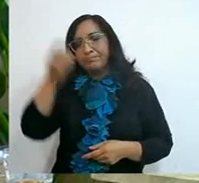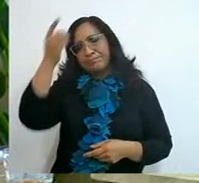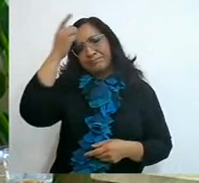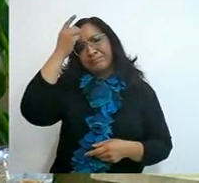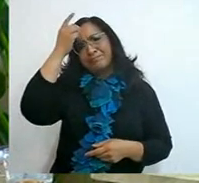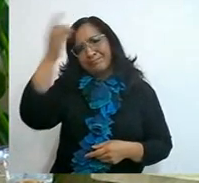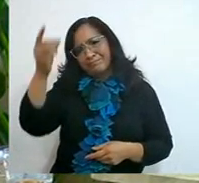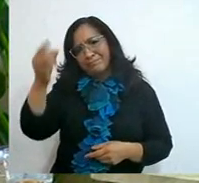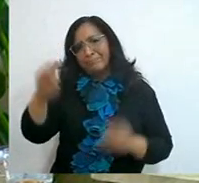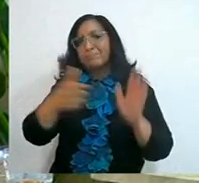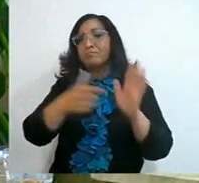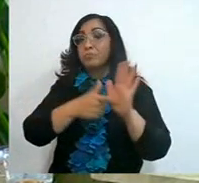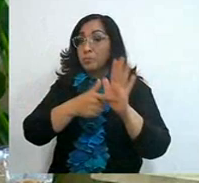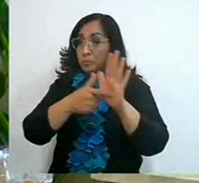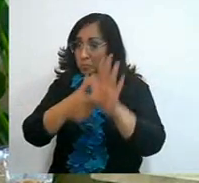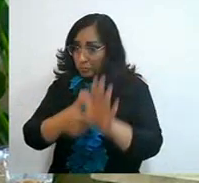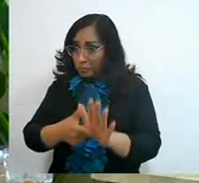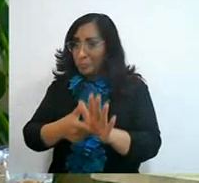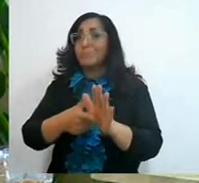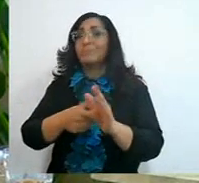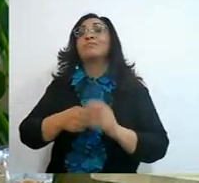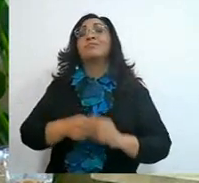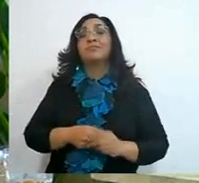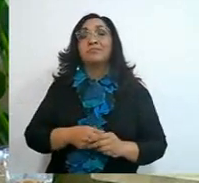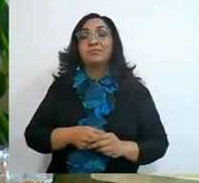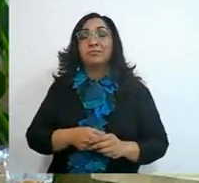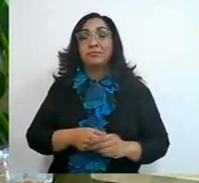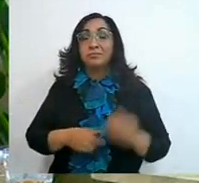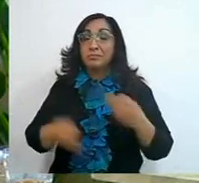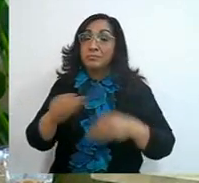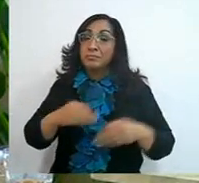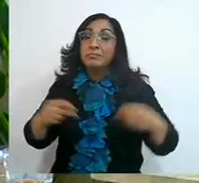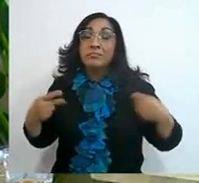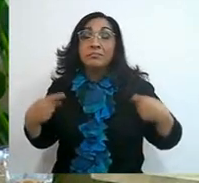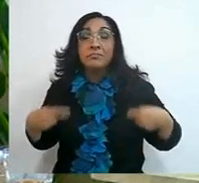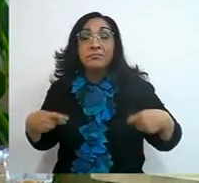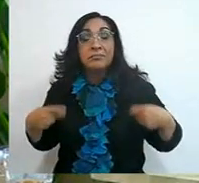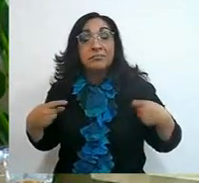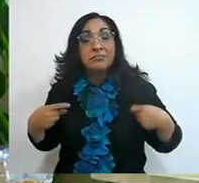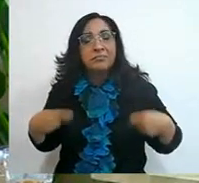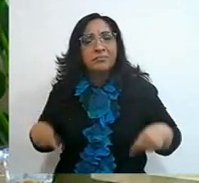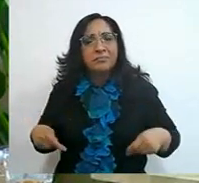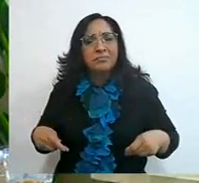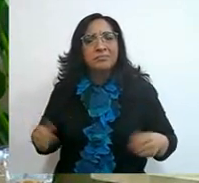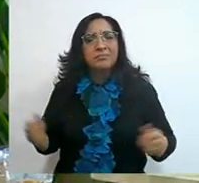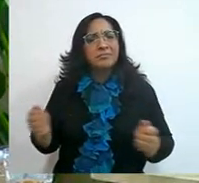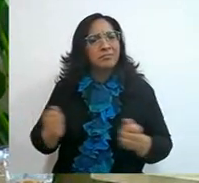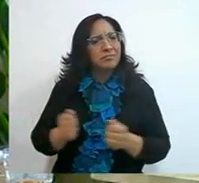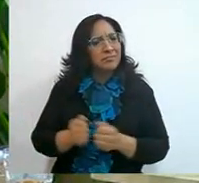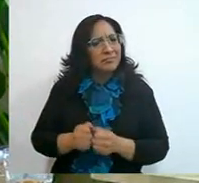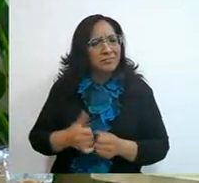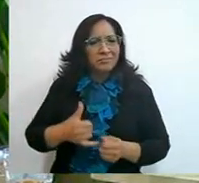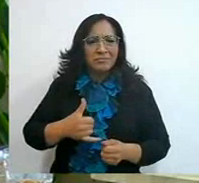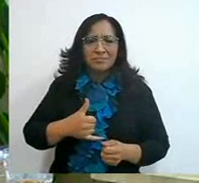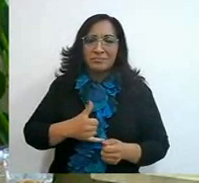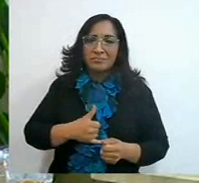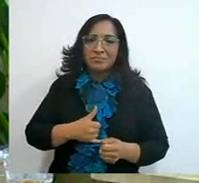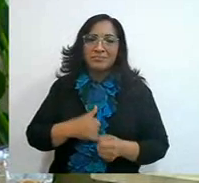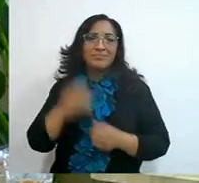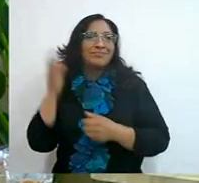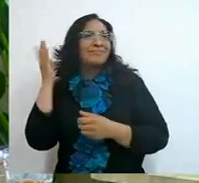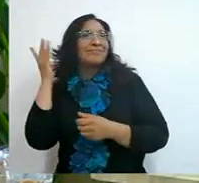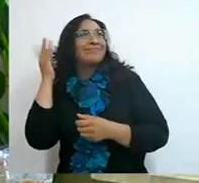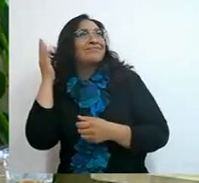te voy a mostrar. Y aquellas personas con las cuales yo endulzaba mi